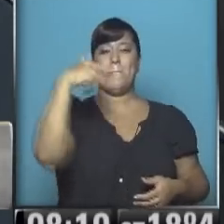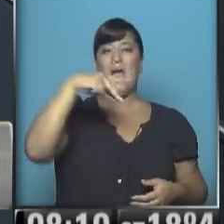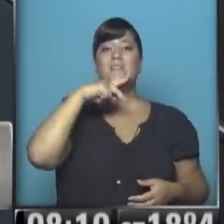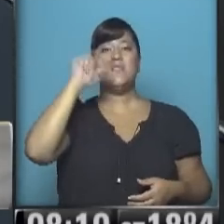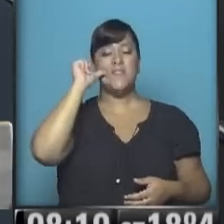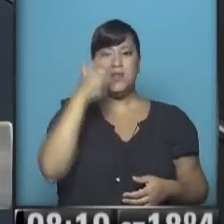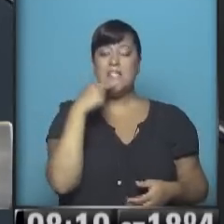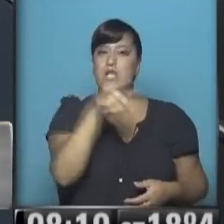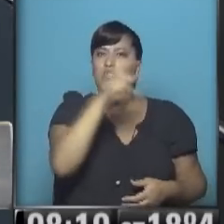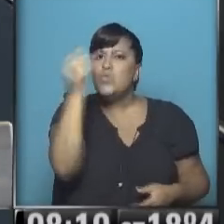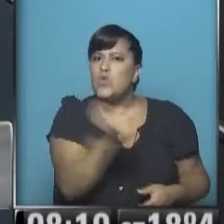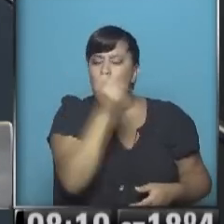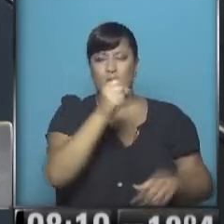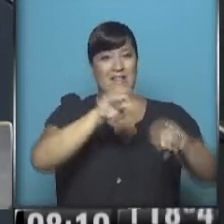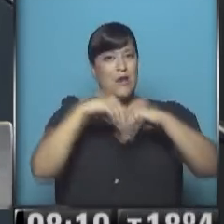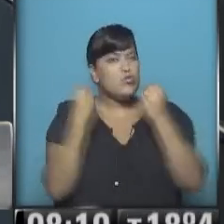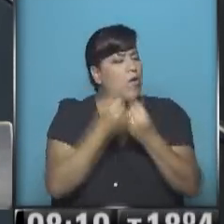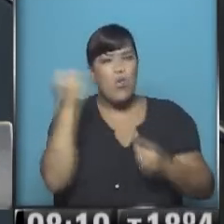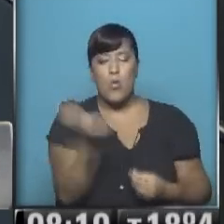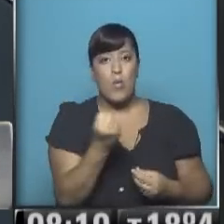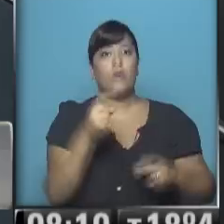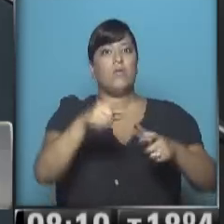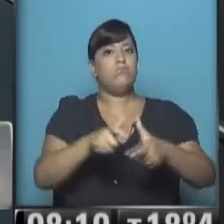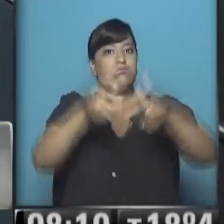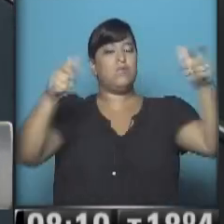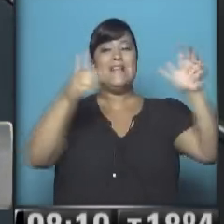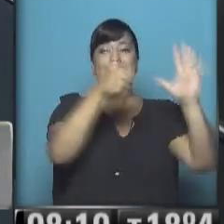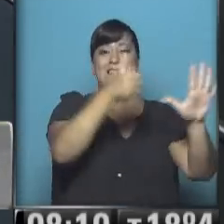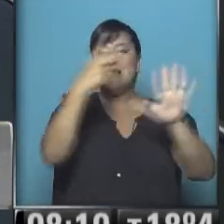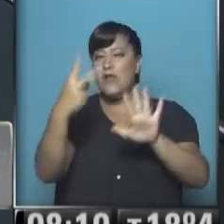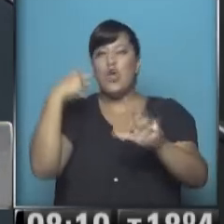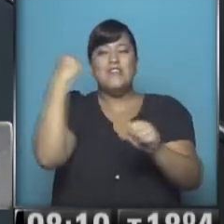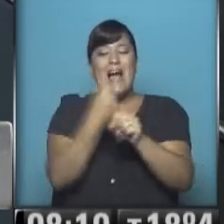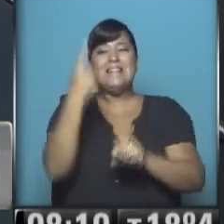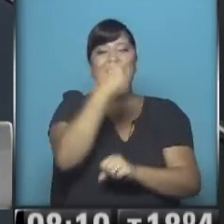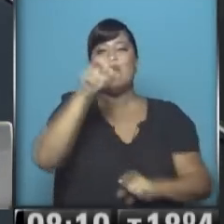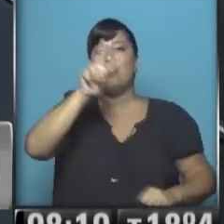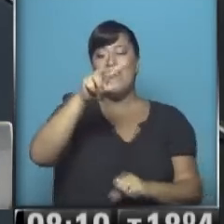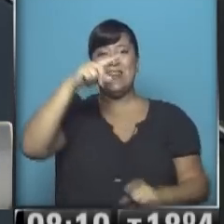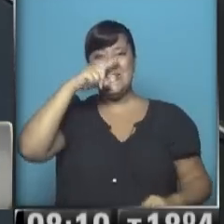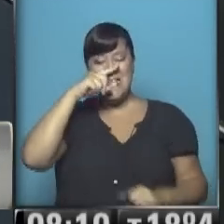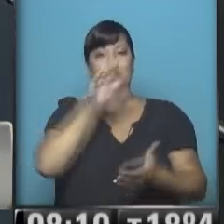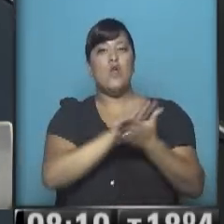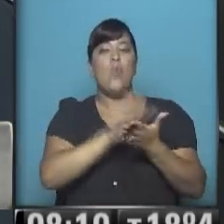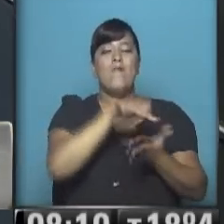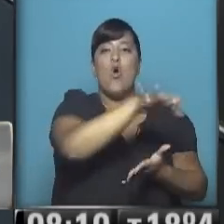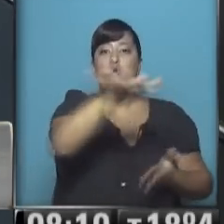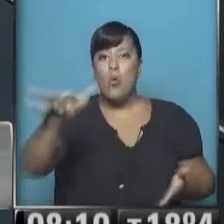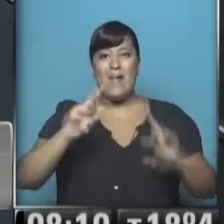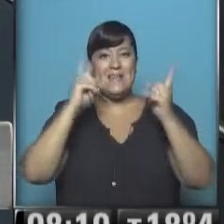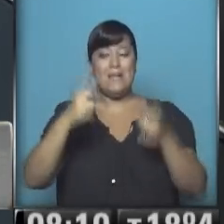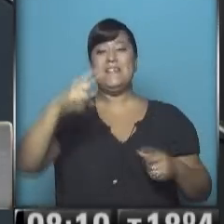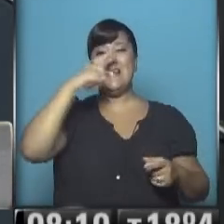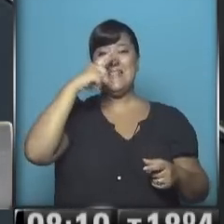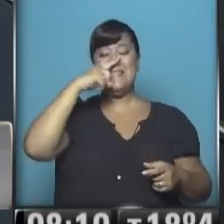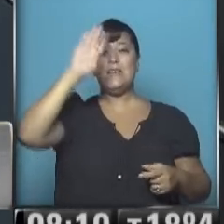impacto muy significativo esto es un incremento de 62 a 127 nuevas implantaciones 70 por de las cuales